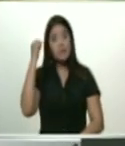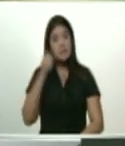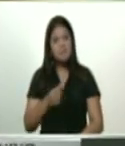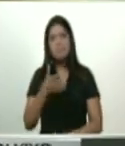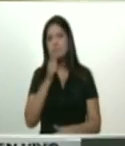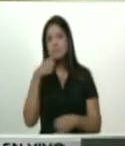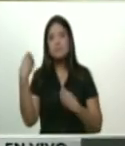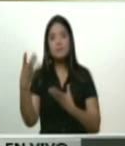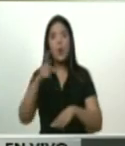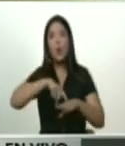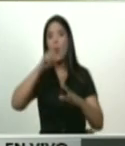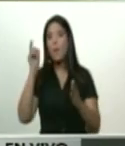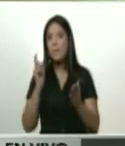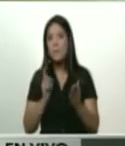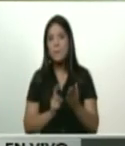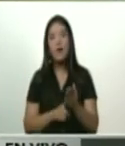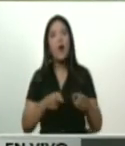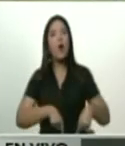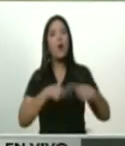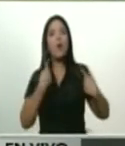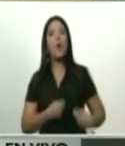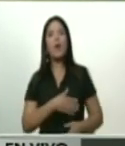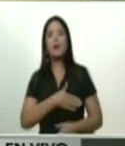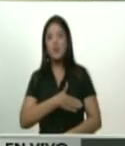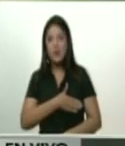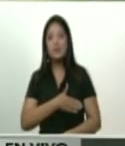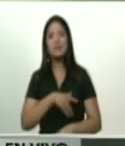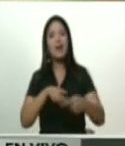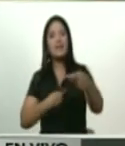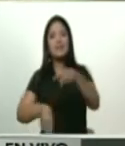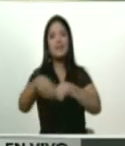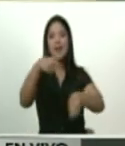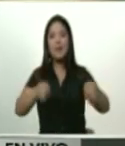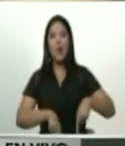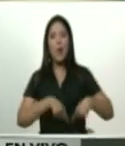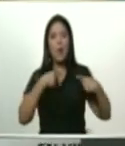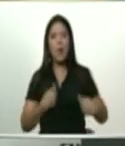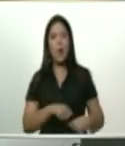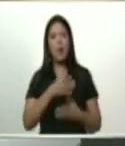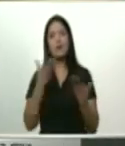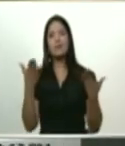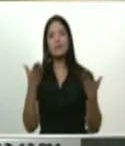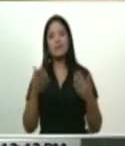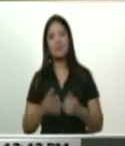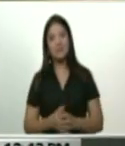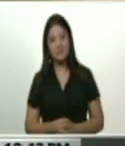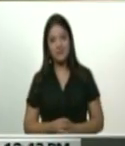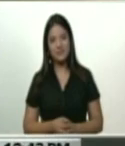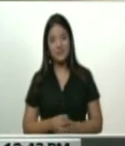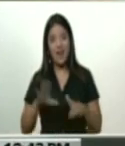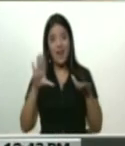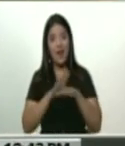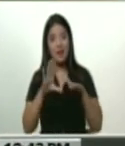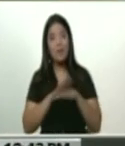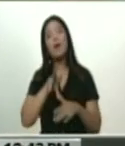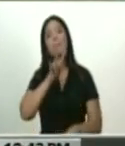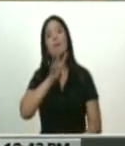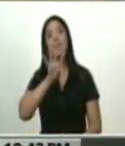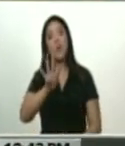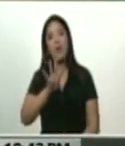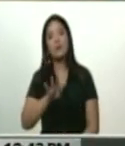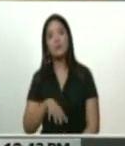vamos a entregar completo a Corazón Llanero. Así que habrá Corazón Llanero en Suena Caracas el martes